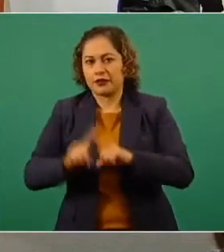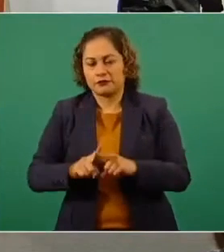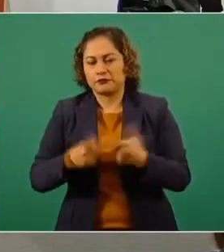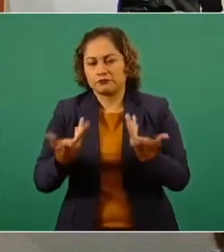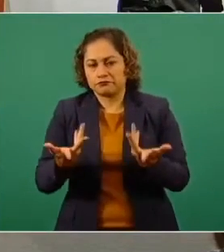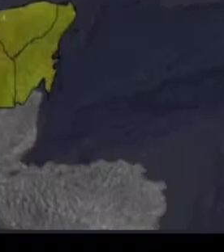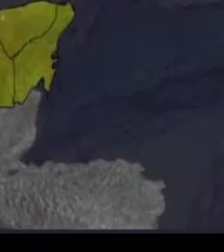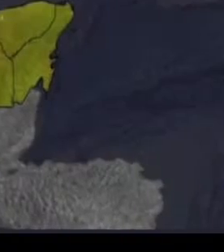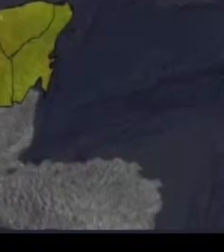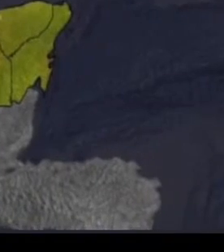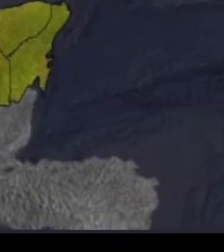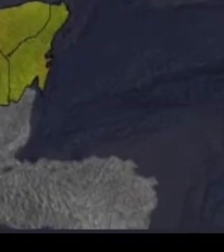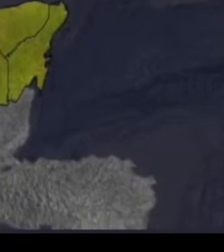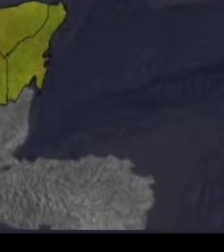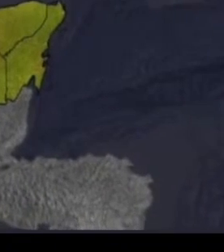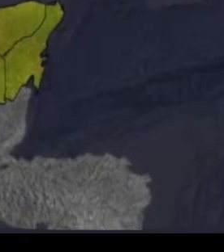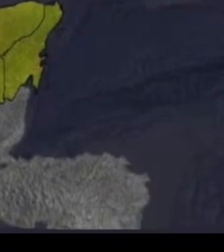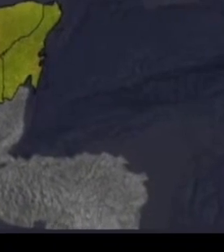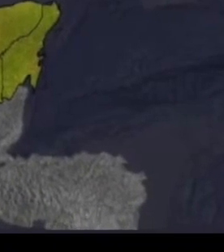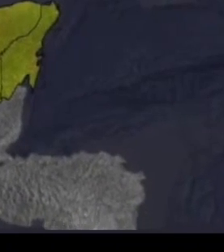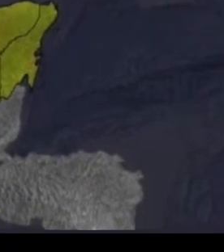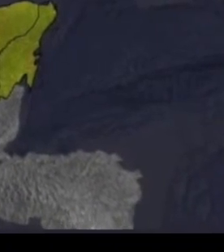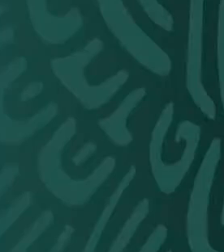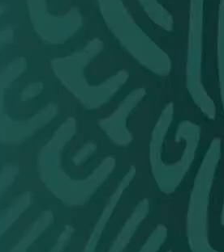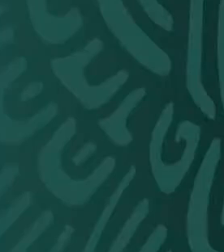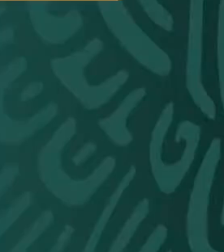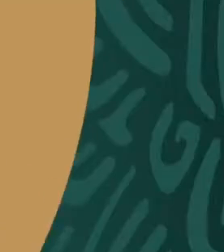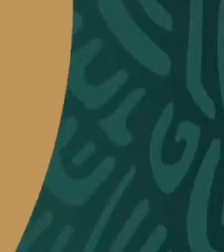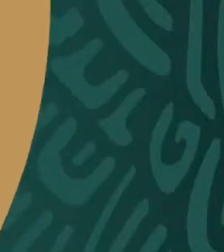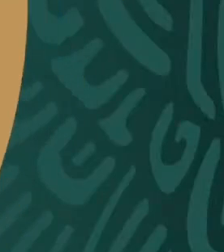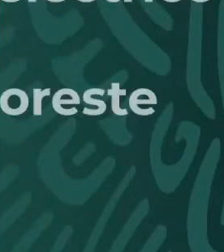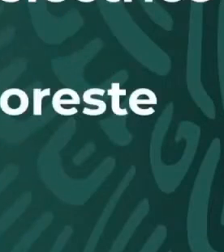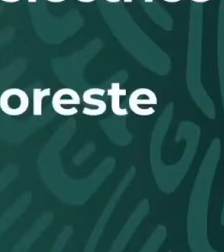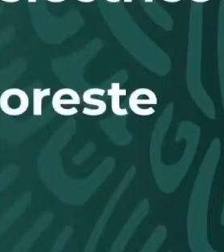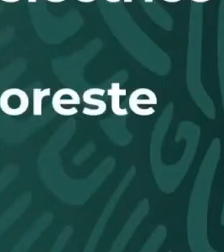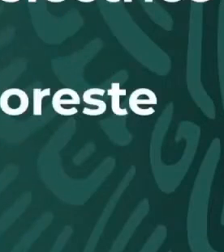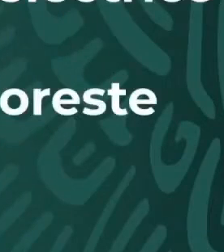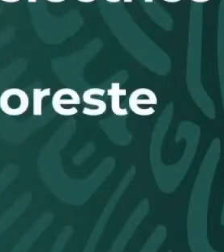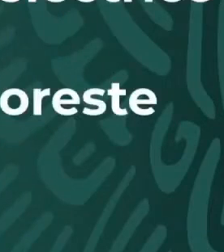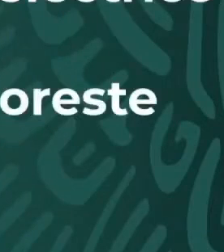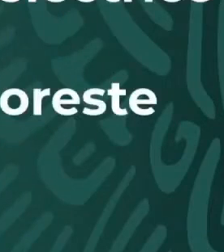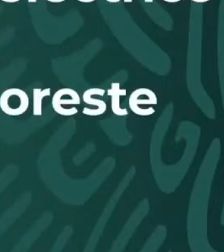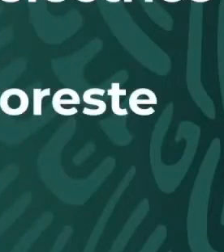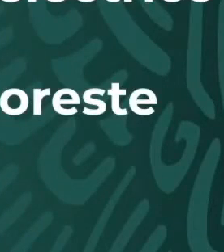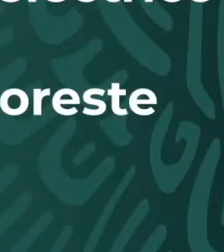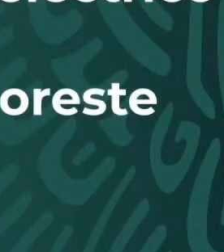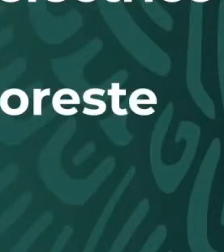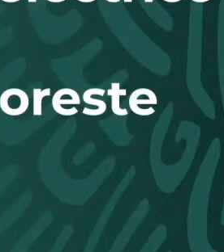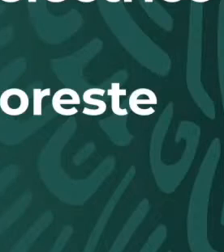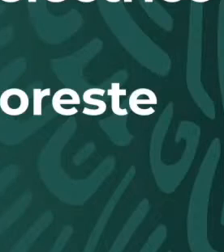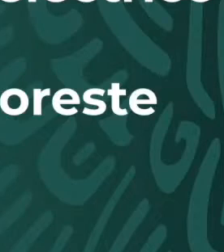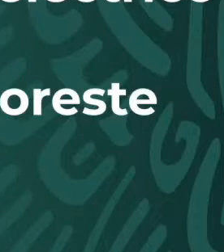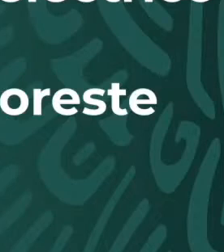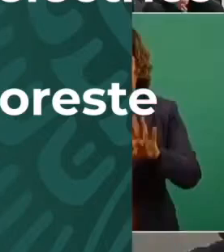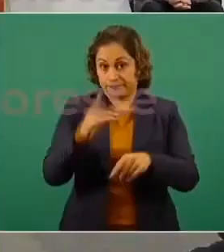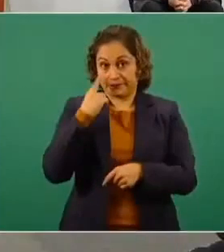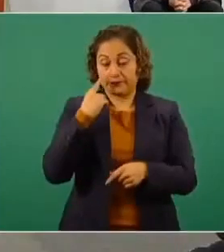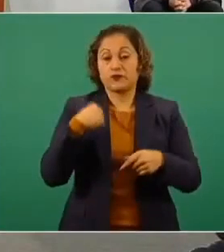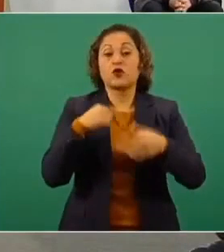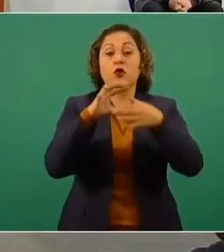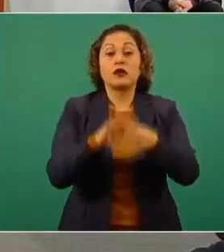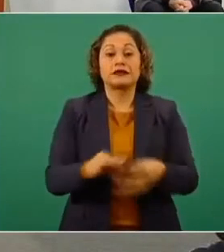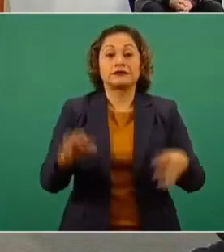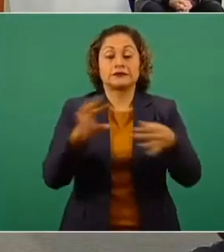el suministro eléctrico provocado por el Frente Frío número 35 en el norte del país. Se nos